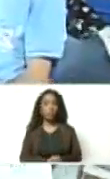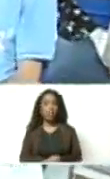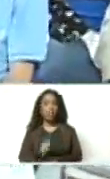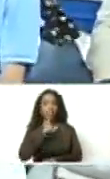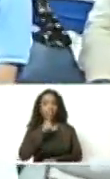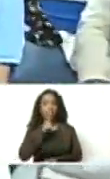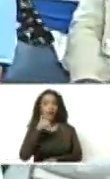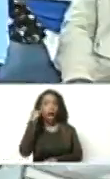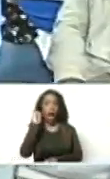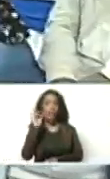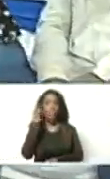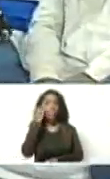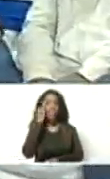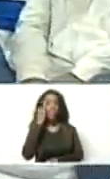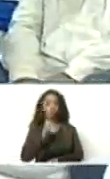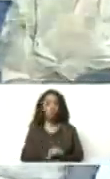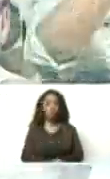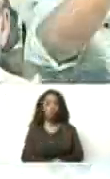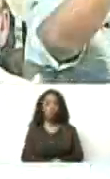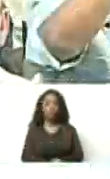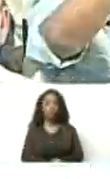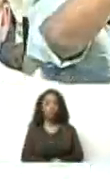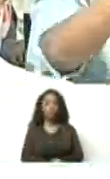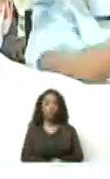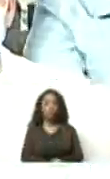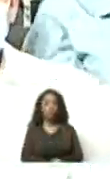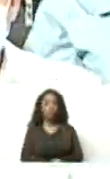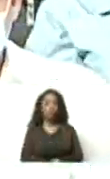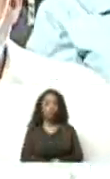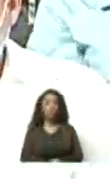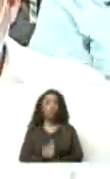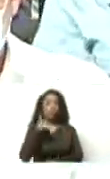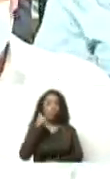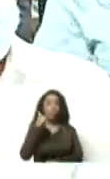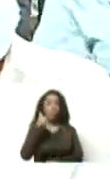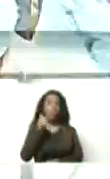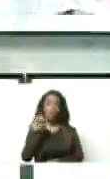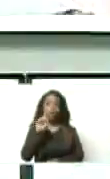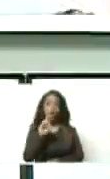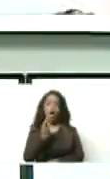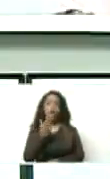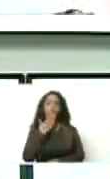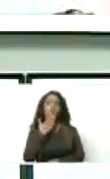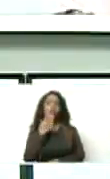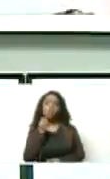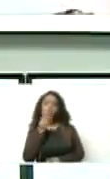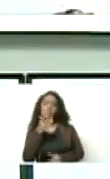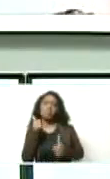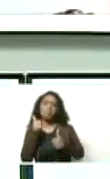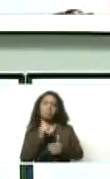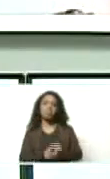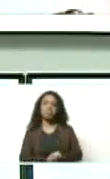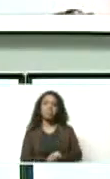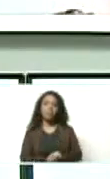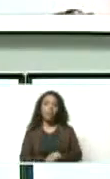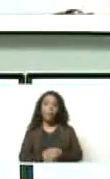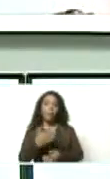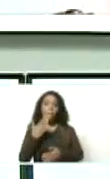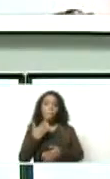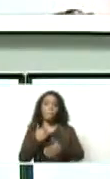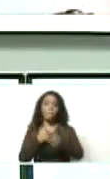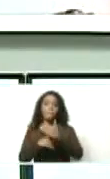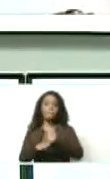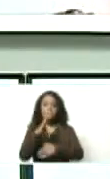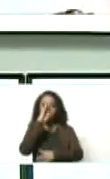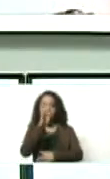¿Quiénes tienen Facebook? Está bien. No son tan aburridos, pues. Vámonos directo, vamos